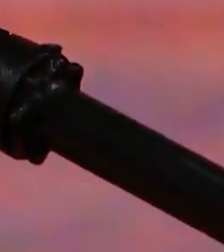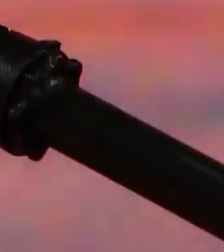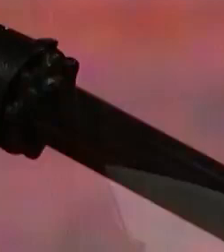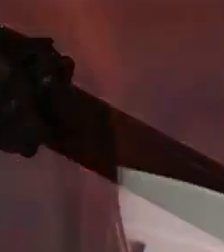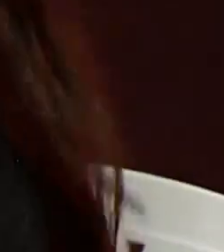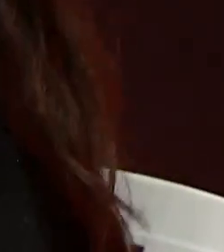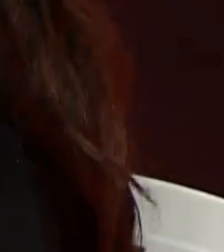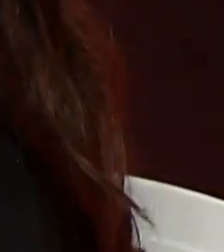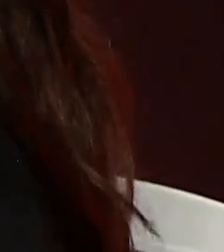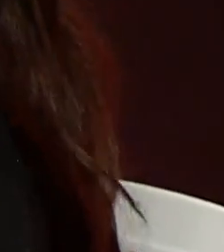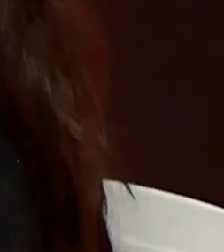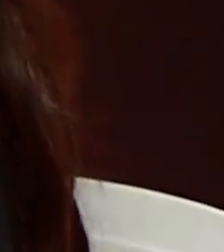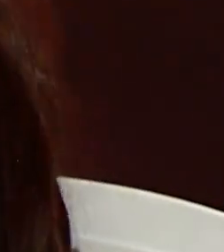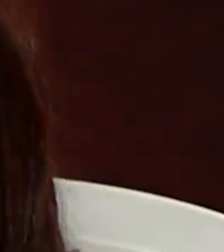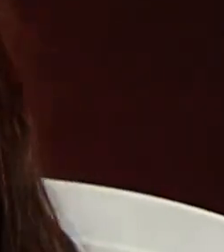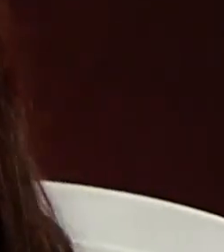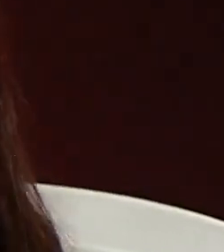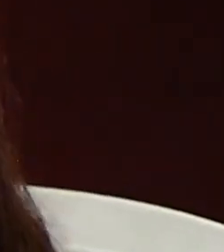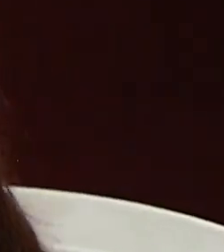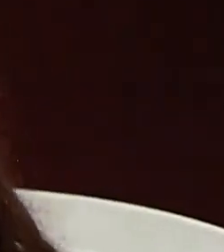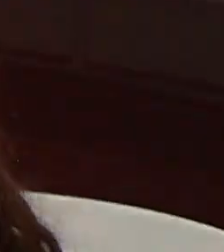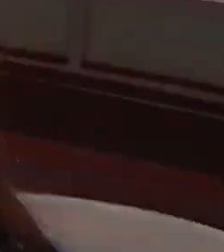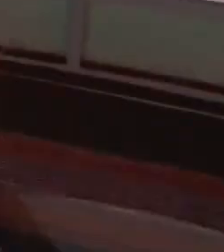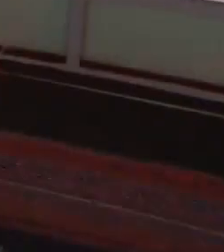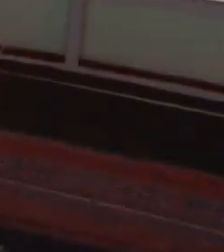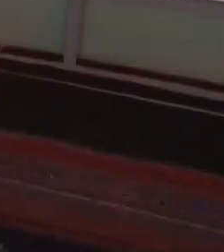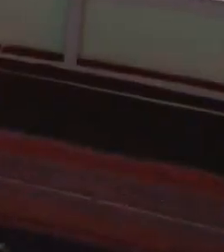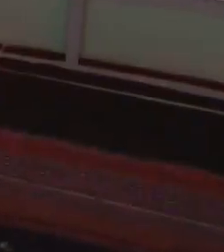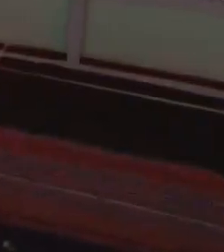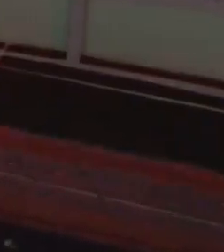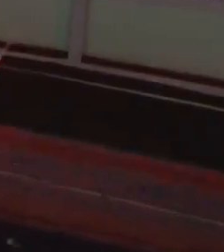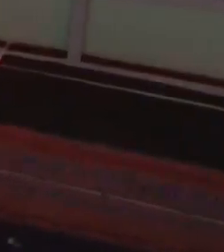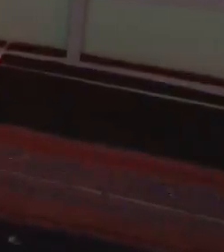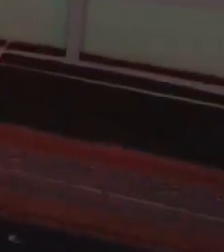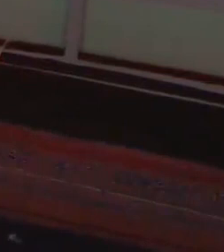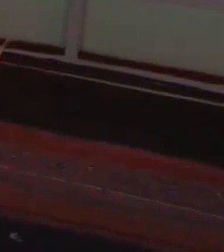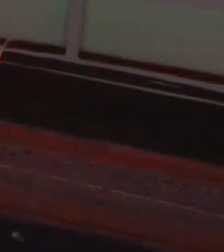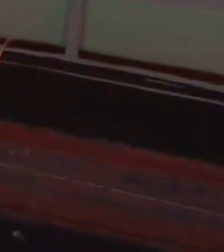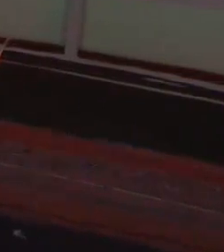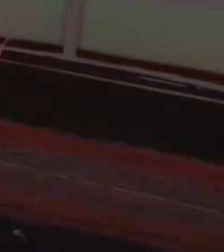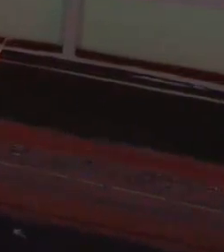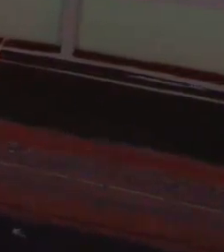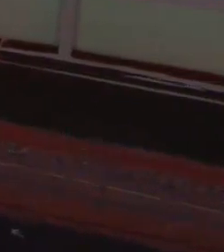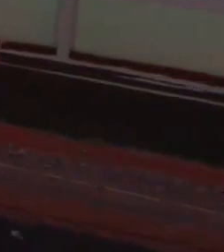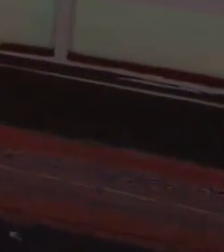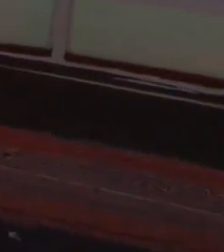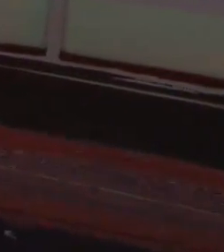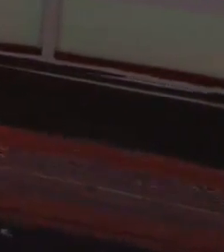on. Come on, baby, light my fire. Come on, come on, come on. Come on, baby, light